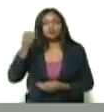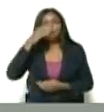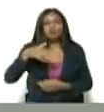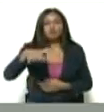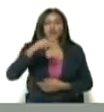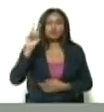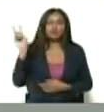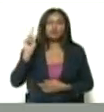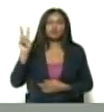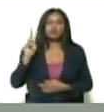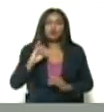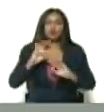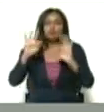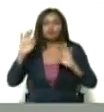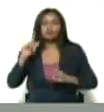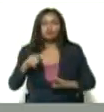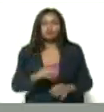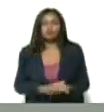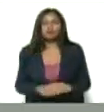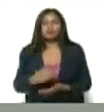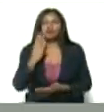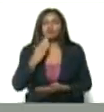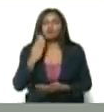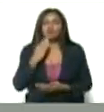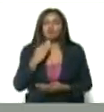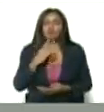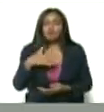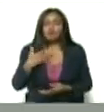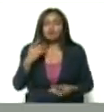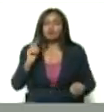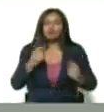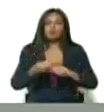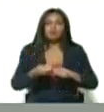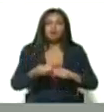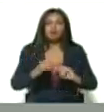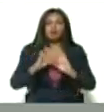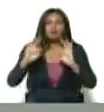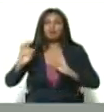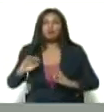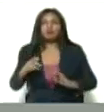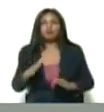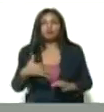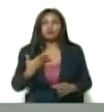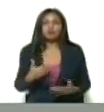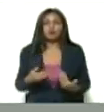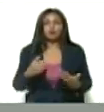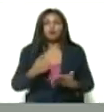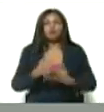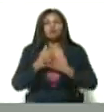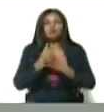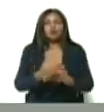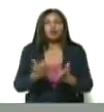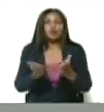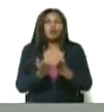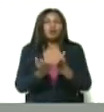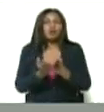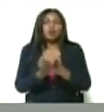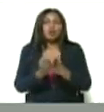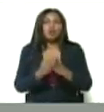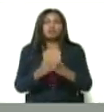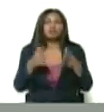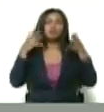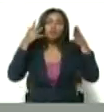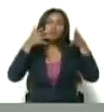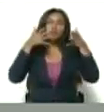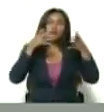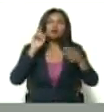está ávido de poner una experiencia que además pueda cambiar, no solo para la coyuntura, sino que le pueda aportar a la escuela formal nuevas maneras de